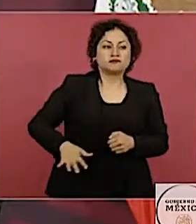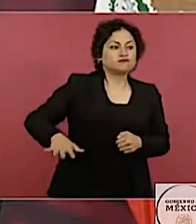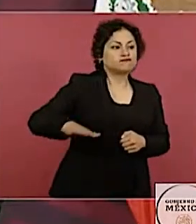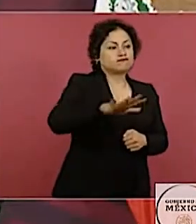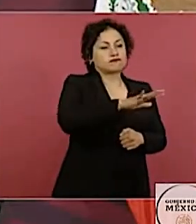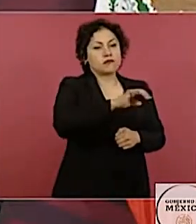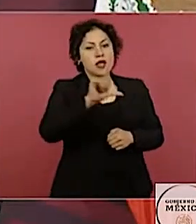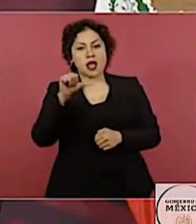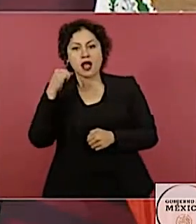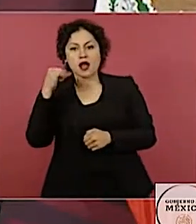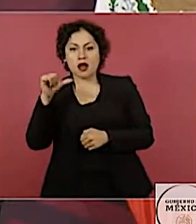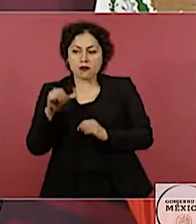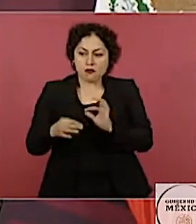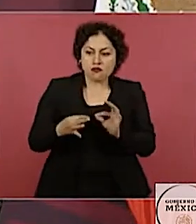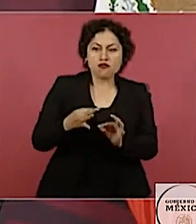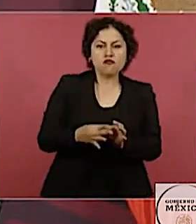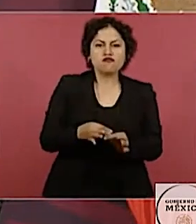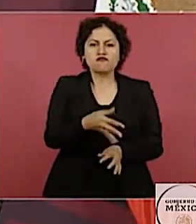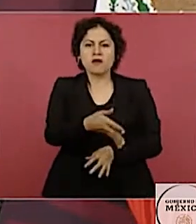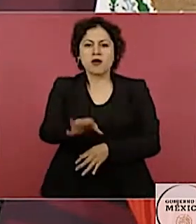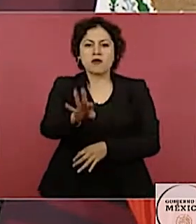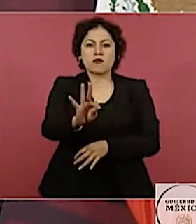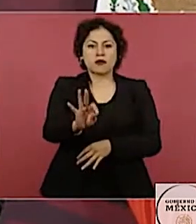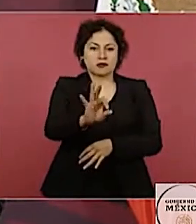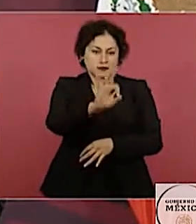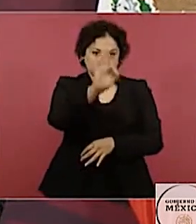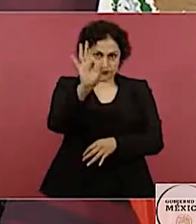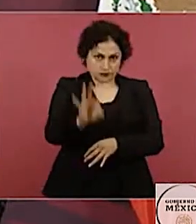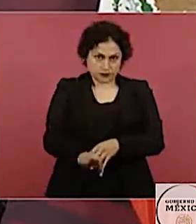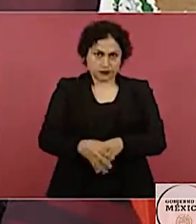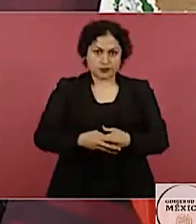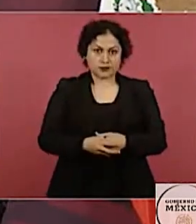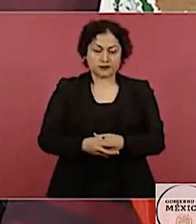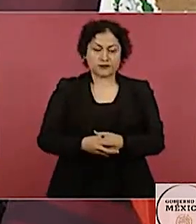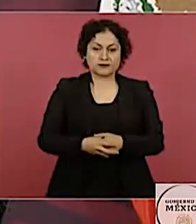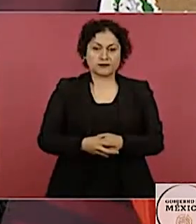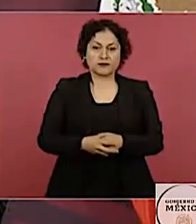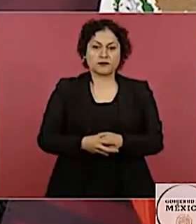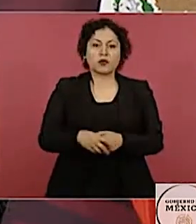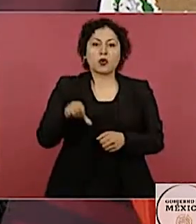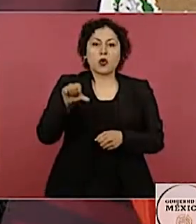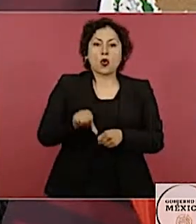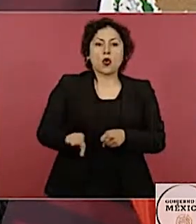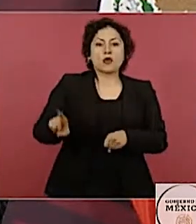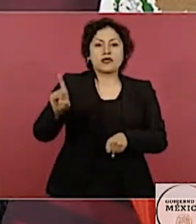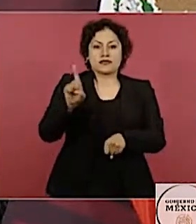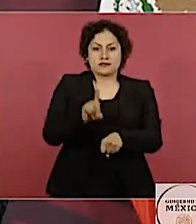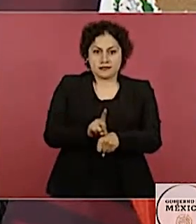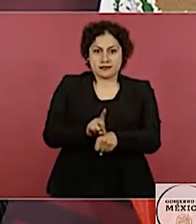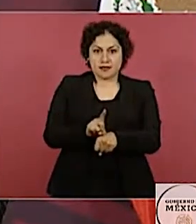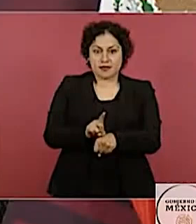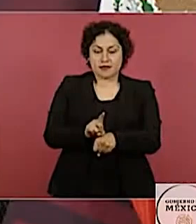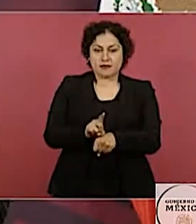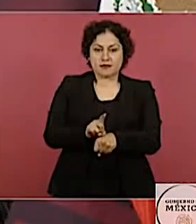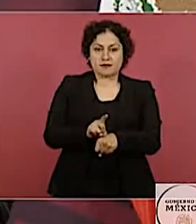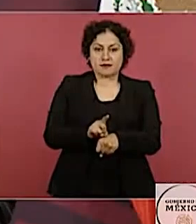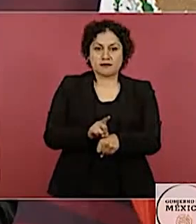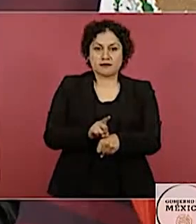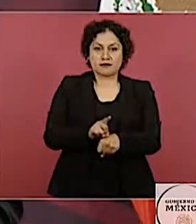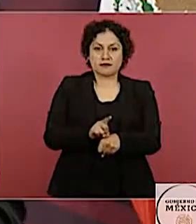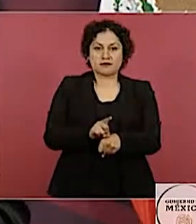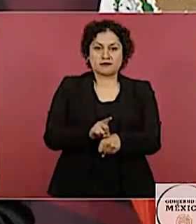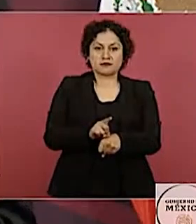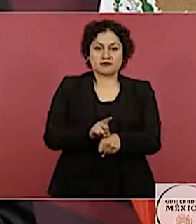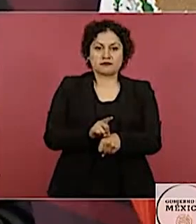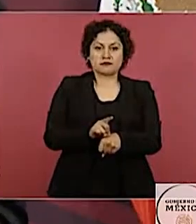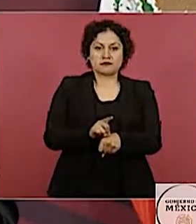señor presidente estamos trabajando el día de hoy ya terminamos como como sea la la reconfiguración